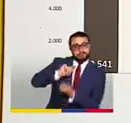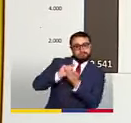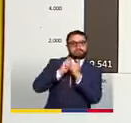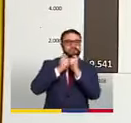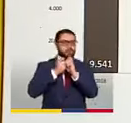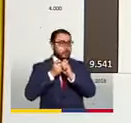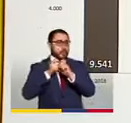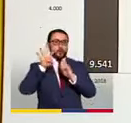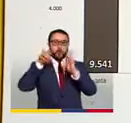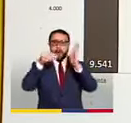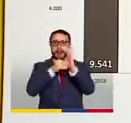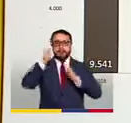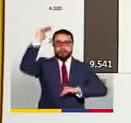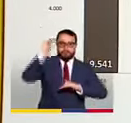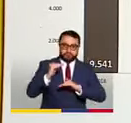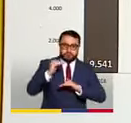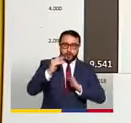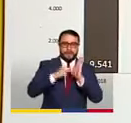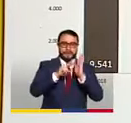9.000 2022,